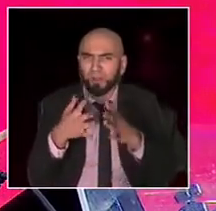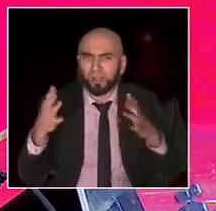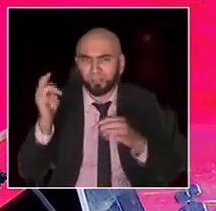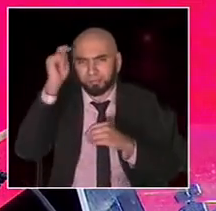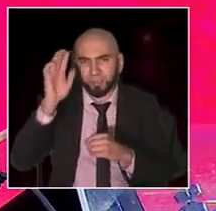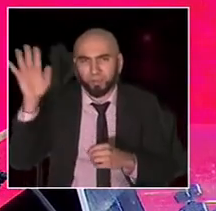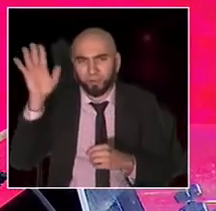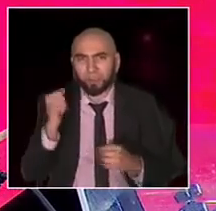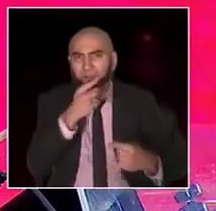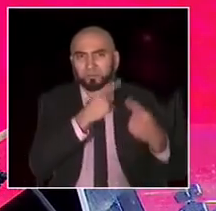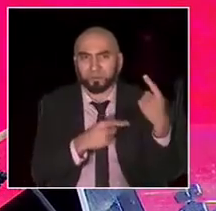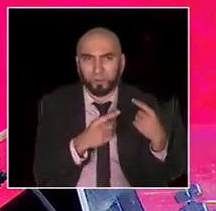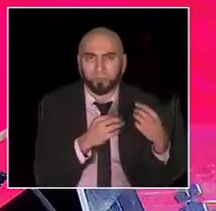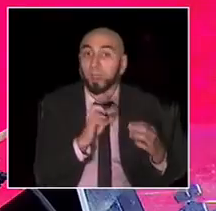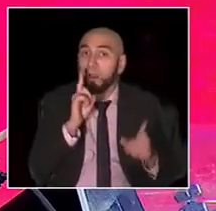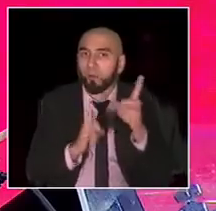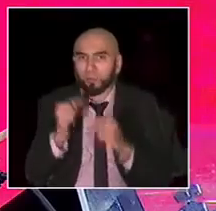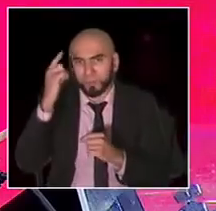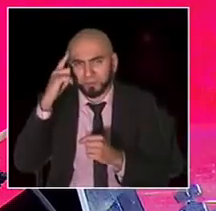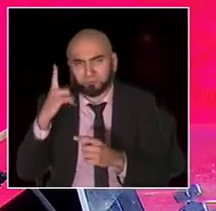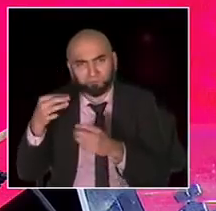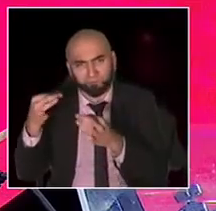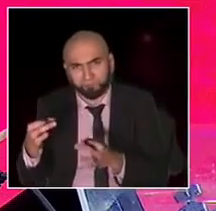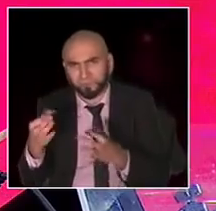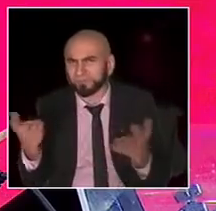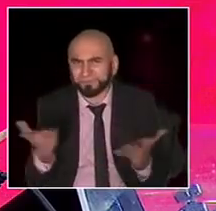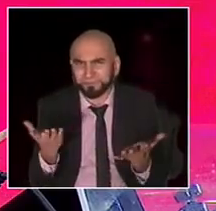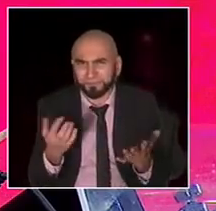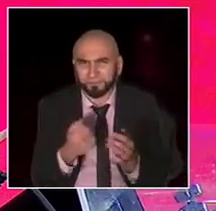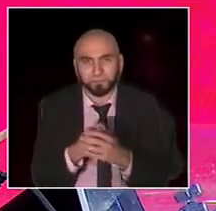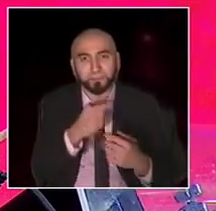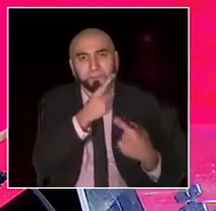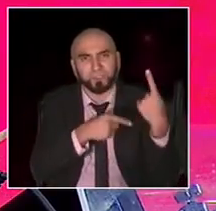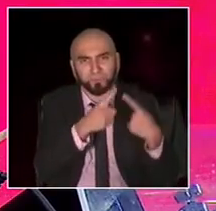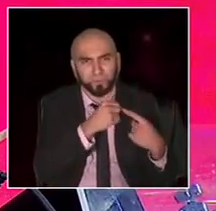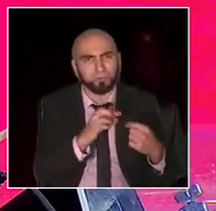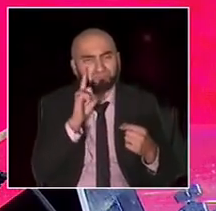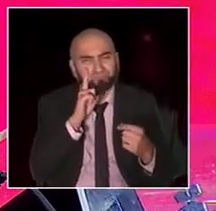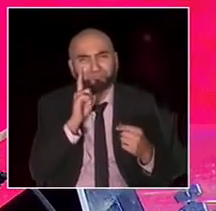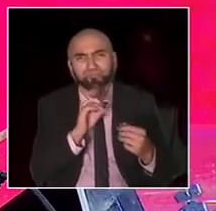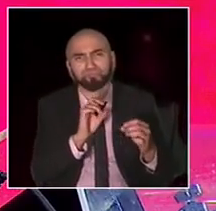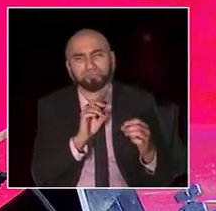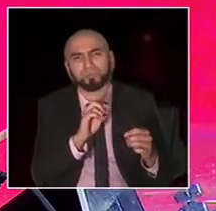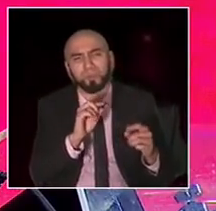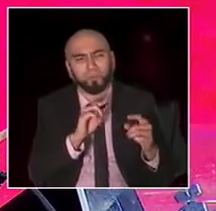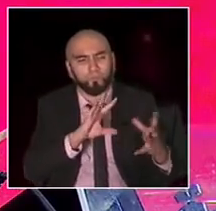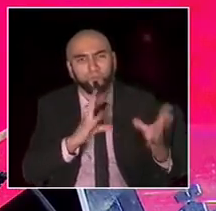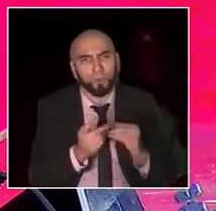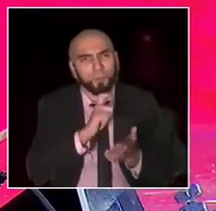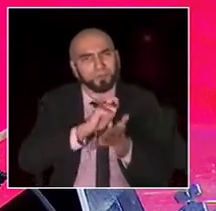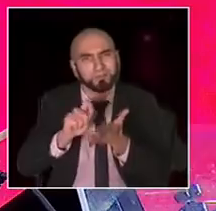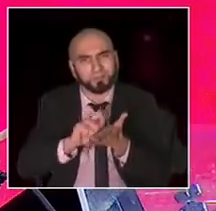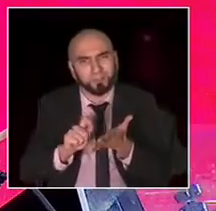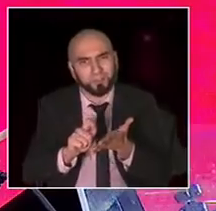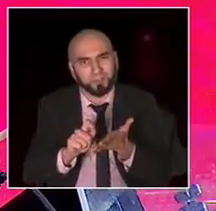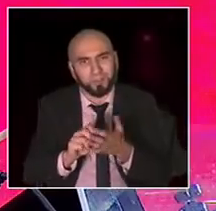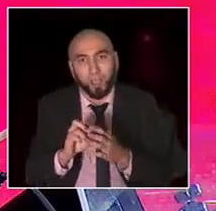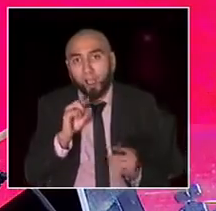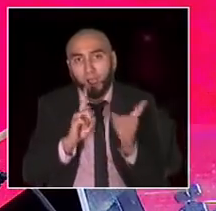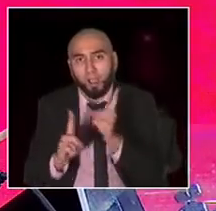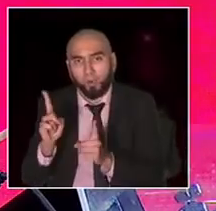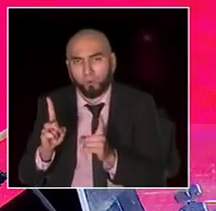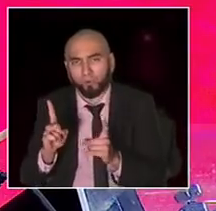Algunos piensan que son los deterministas, que la historia está en cierta forma escrita y que hay fuerzas que están más allá de la voluntad humana